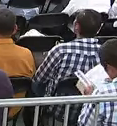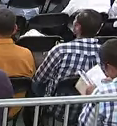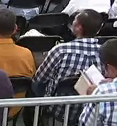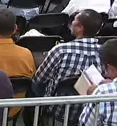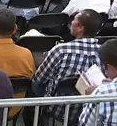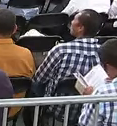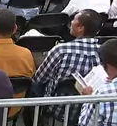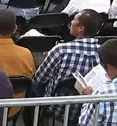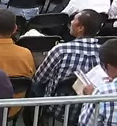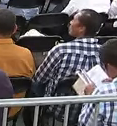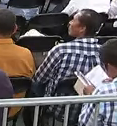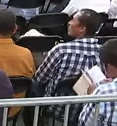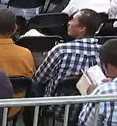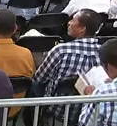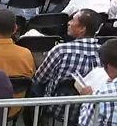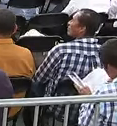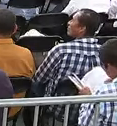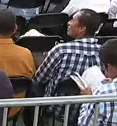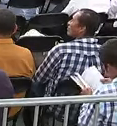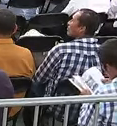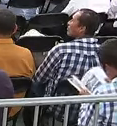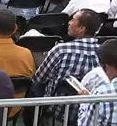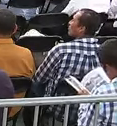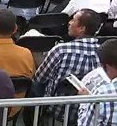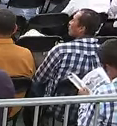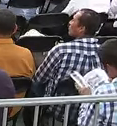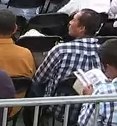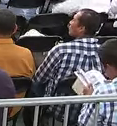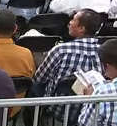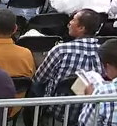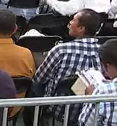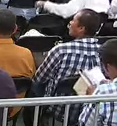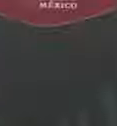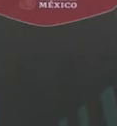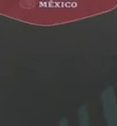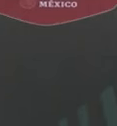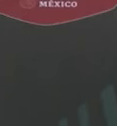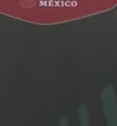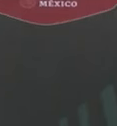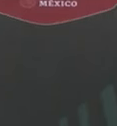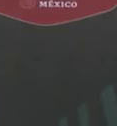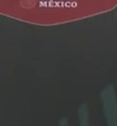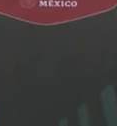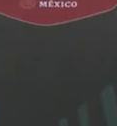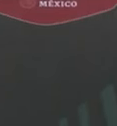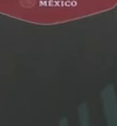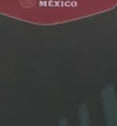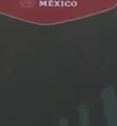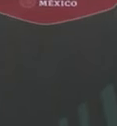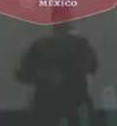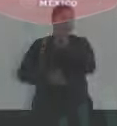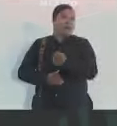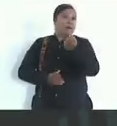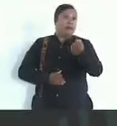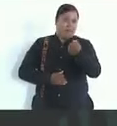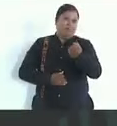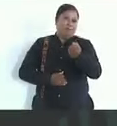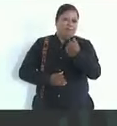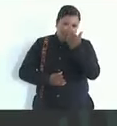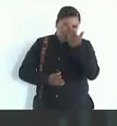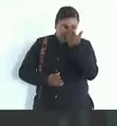Muy buenas tardes a todos. Con su permiso, señor presidente. Saludo con respeto a la presidenta